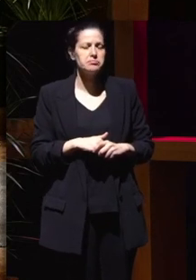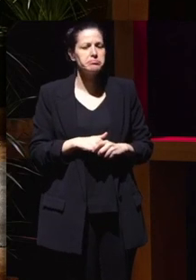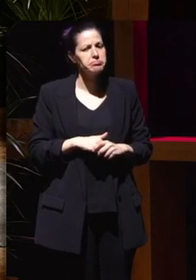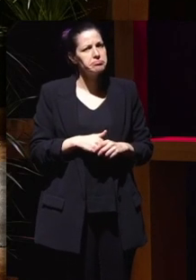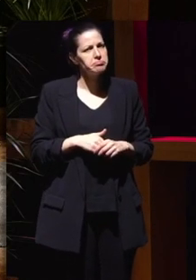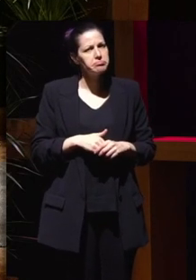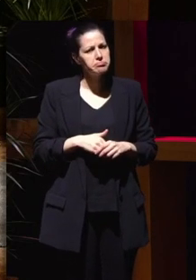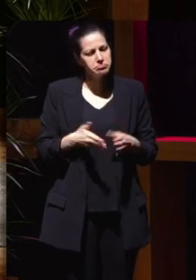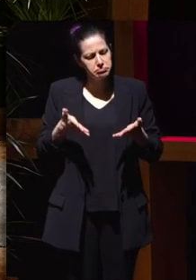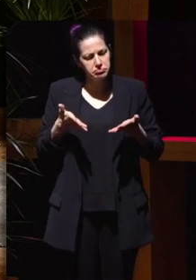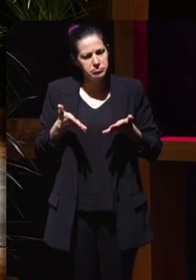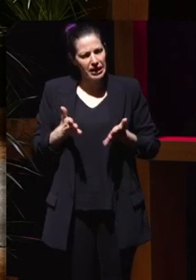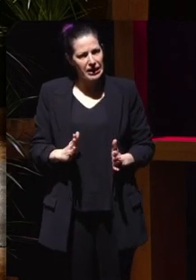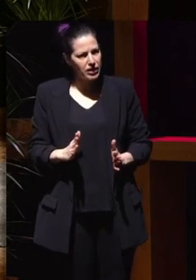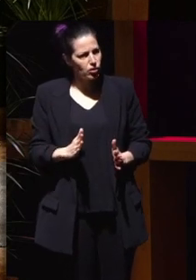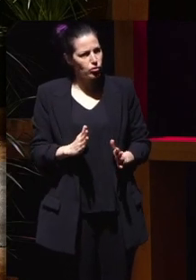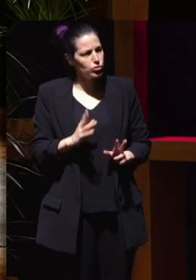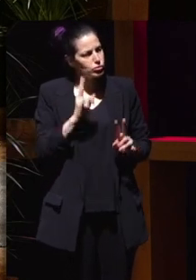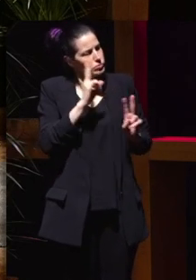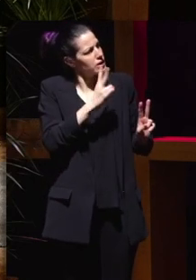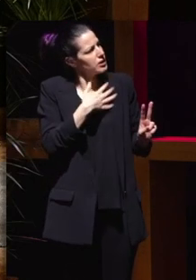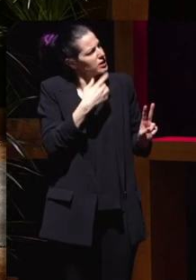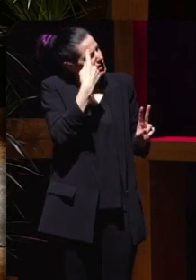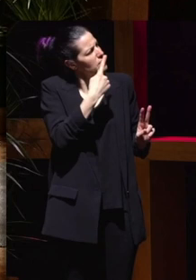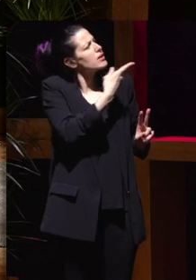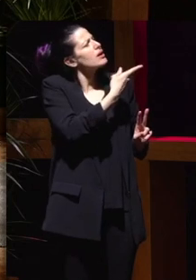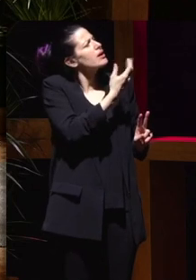mírate no quieren saber qué se pasa Tal Entonces